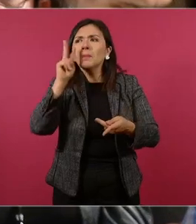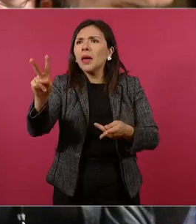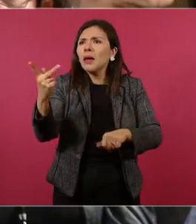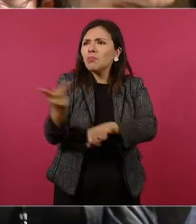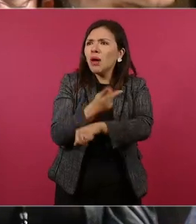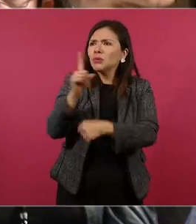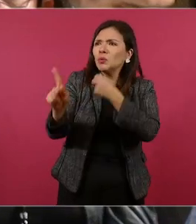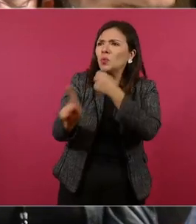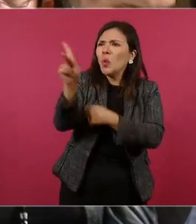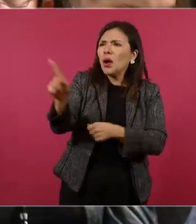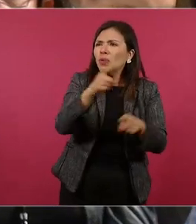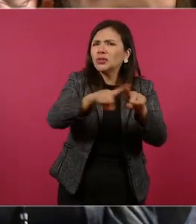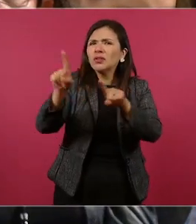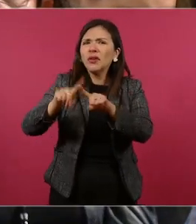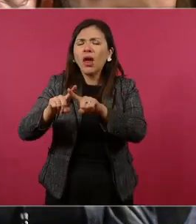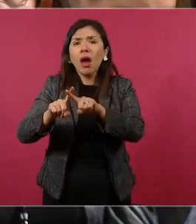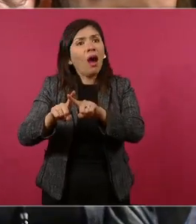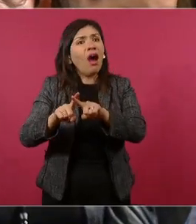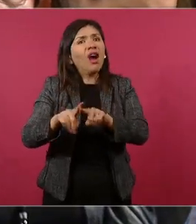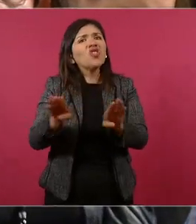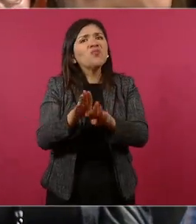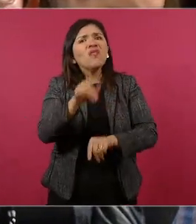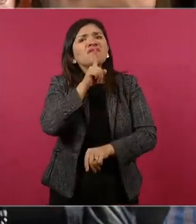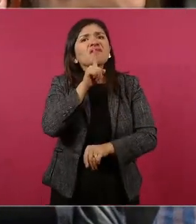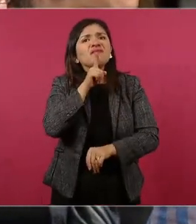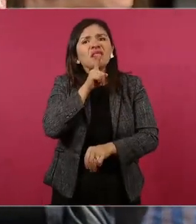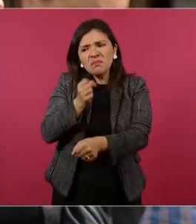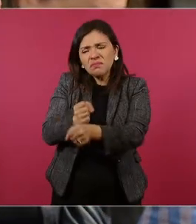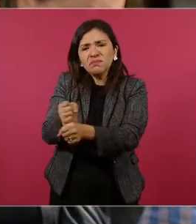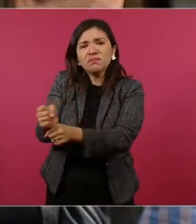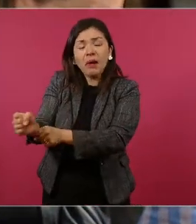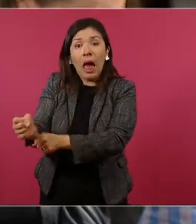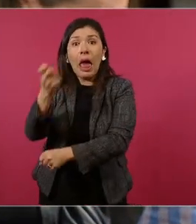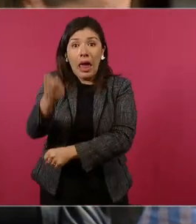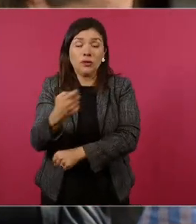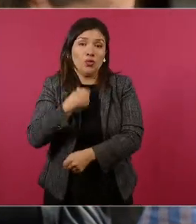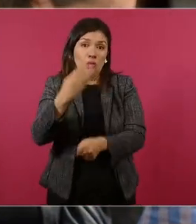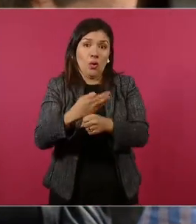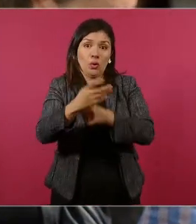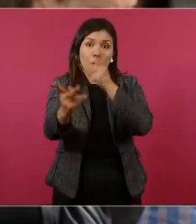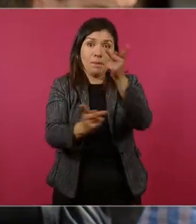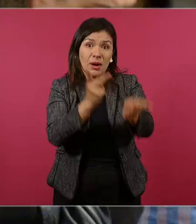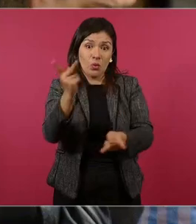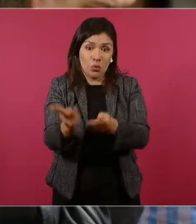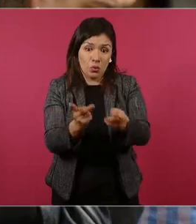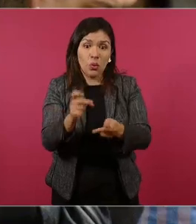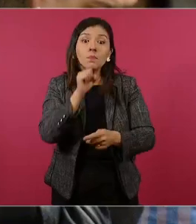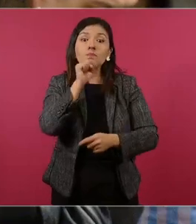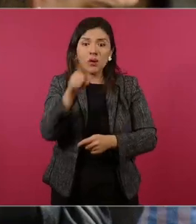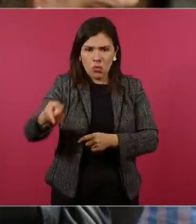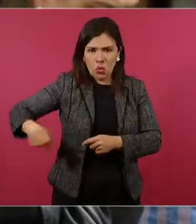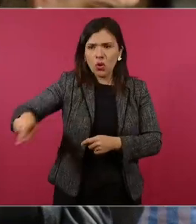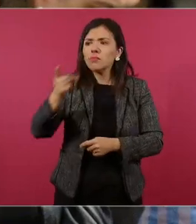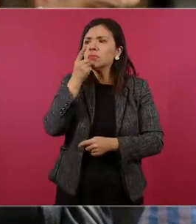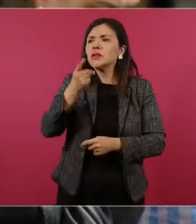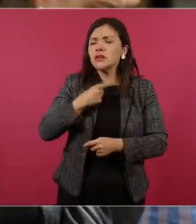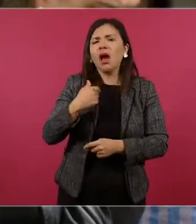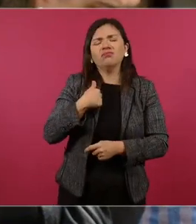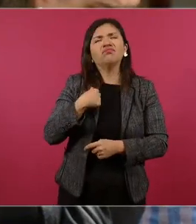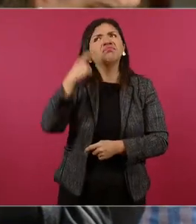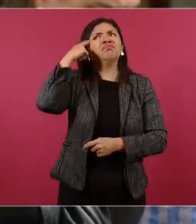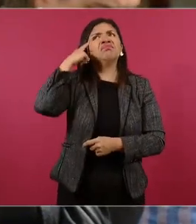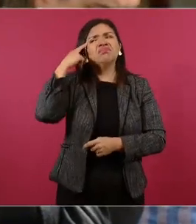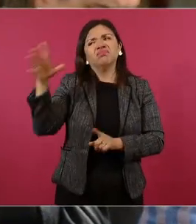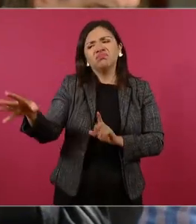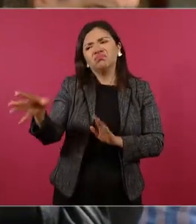pueblos y nos mandan a reprimir Y esa es la pregunta que yo tengo para usted y de hecho ellos la hacen y me y me